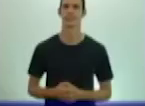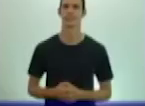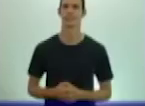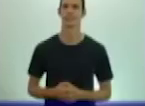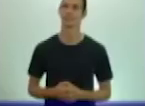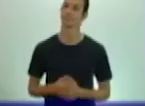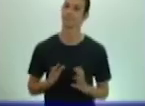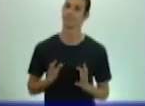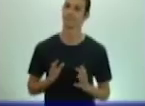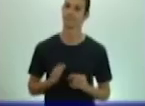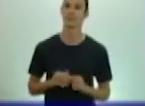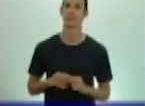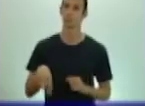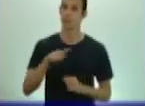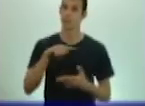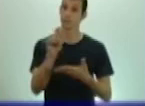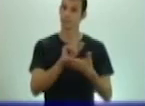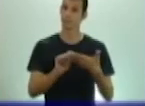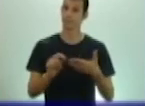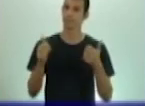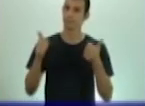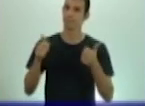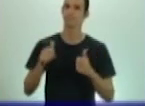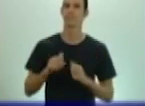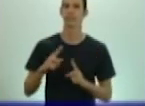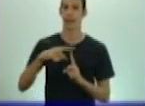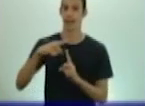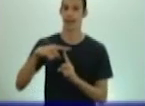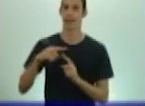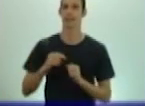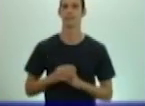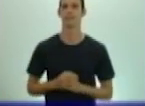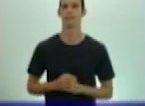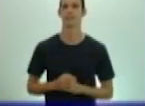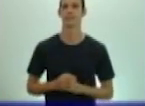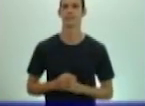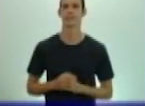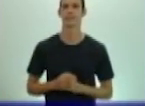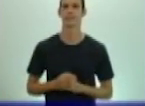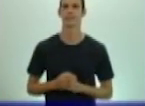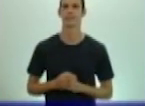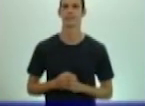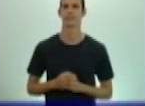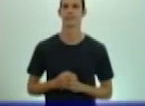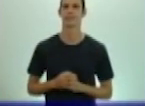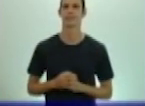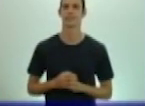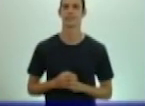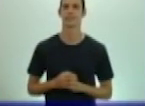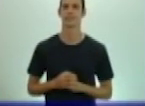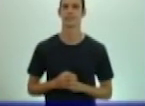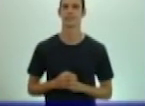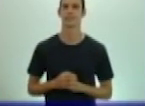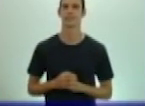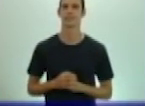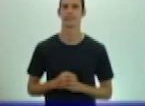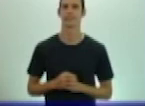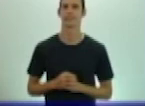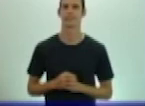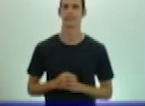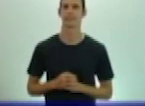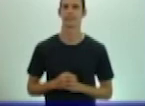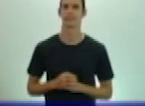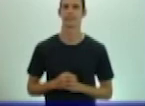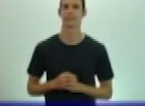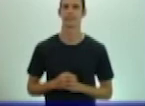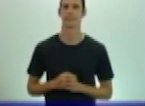Espero que hayan tenido tiempo entonces de anotar esta actividad que cierra parte de este contenido que hemos trabajado en el día de hoy.